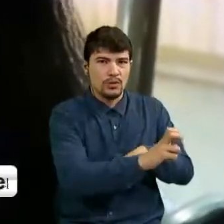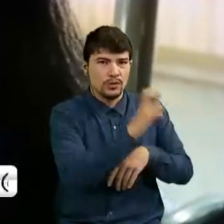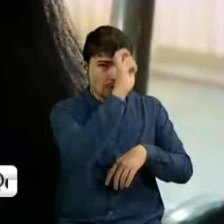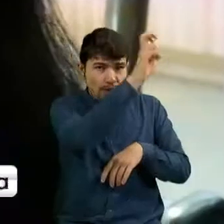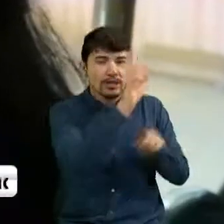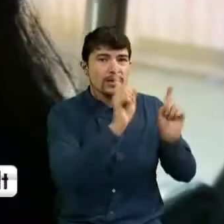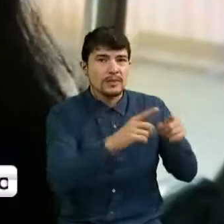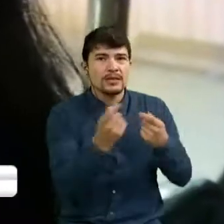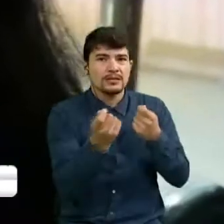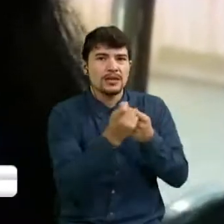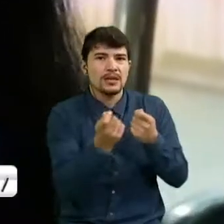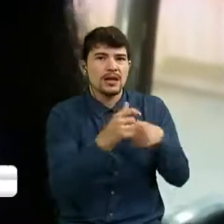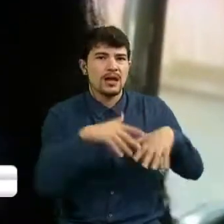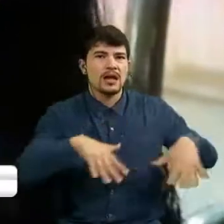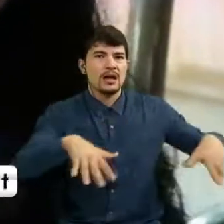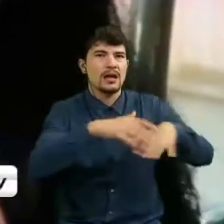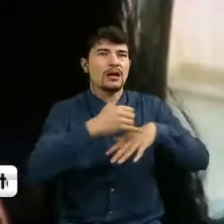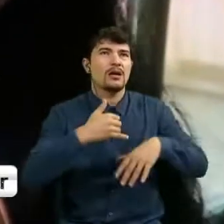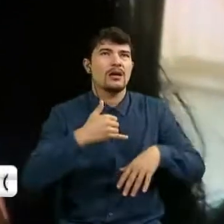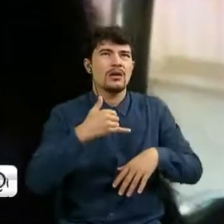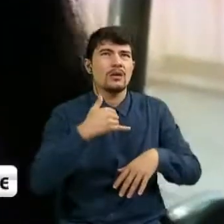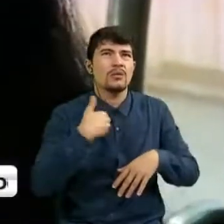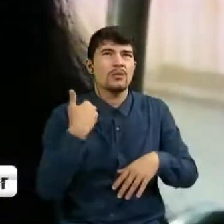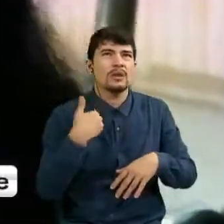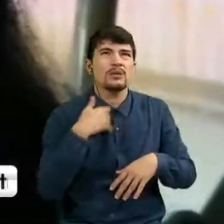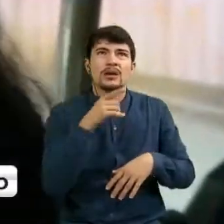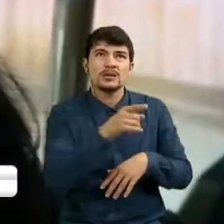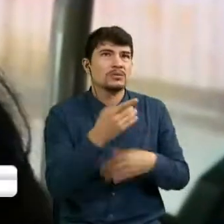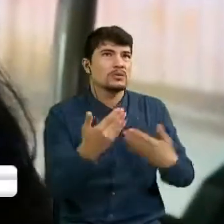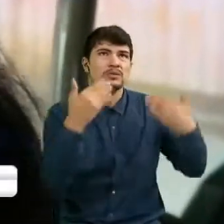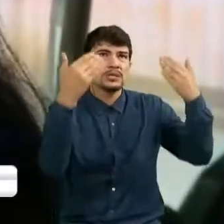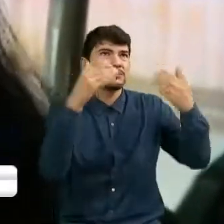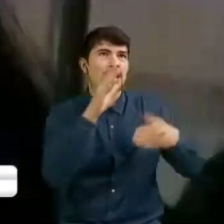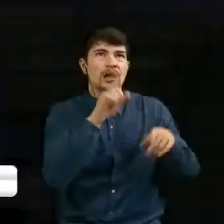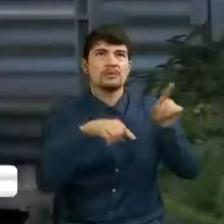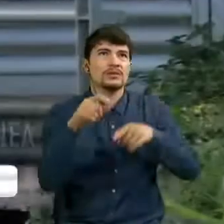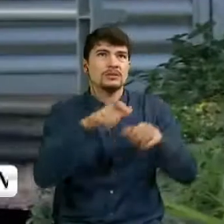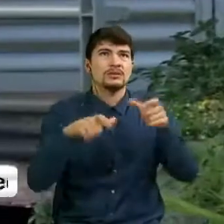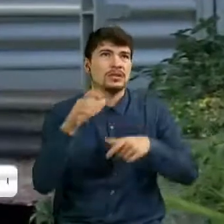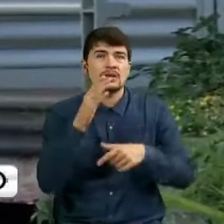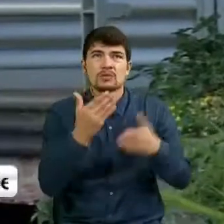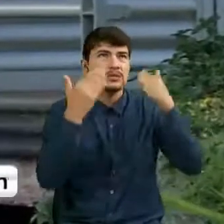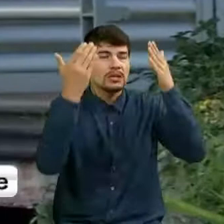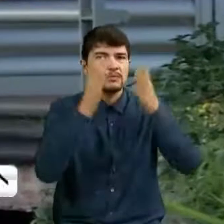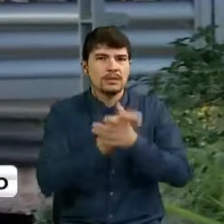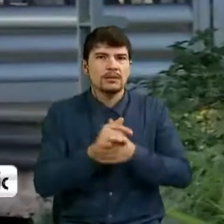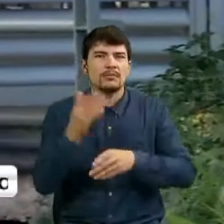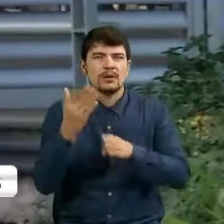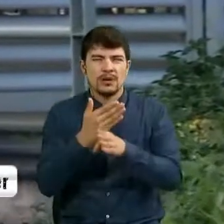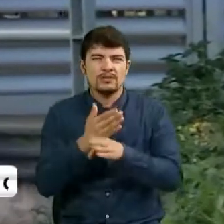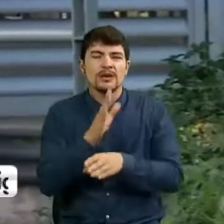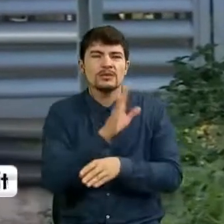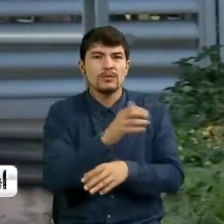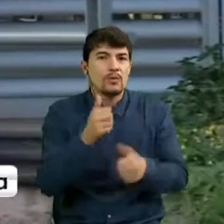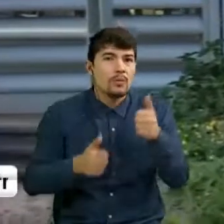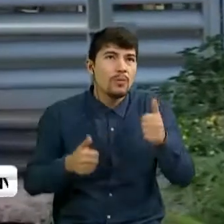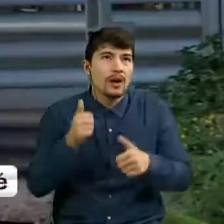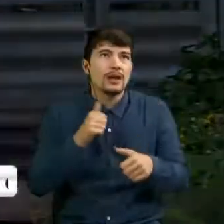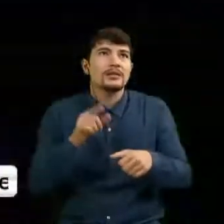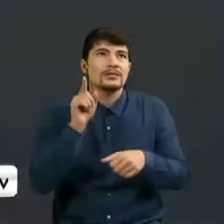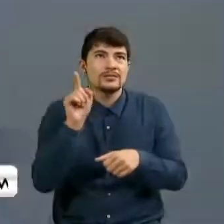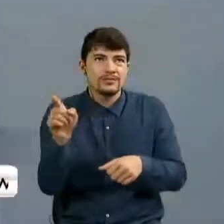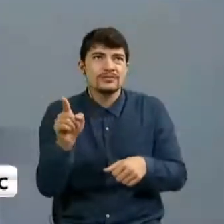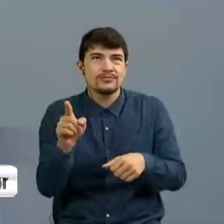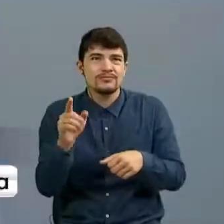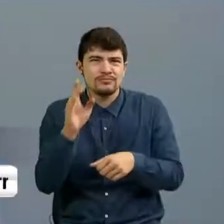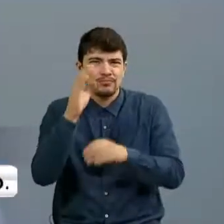porque actualmente se desvía hacia Colseguro Norte y eso no sirve a muchas personas. La principal falla está en la frecuencia de los